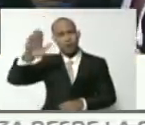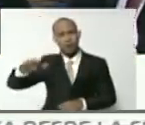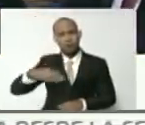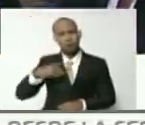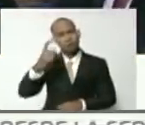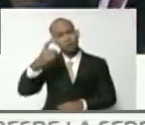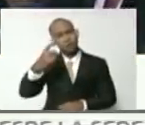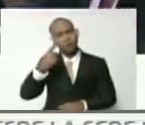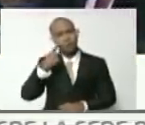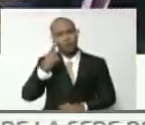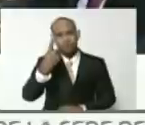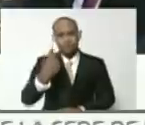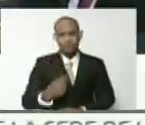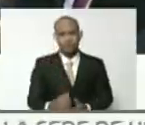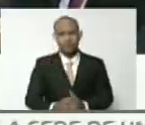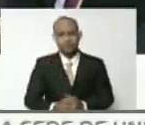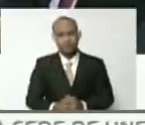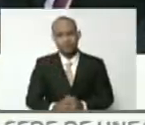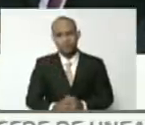faltar,